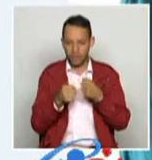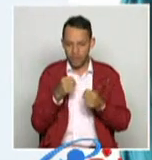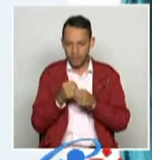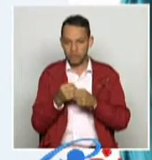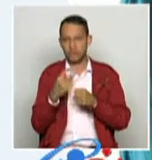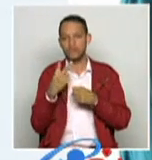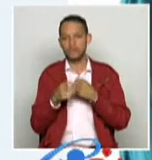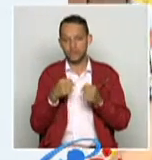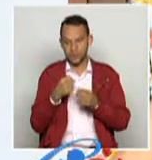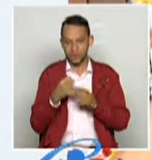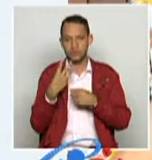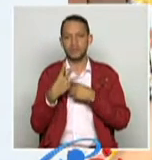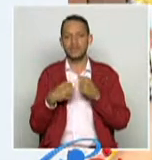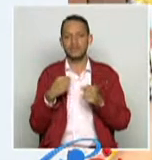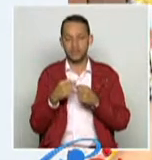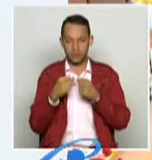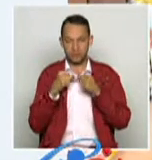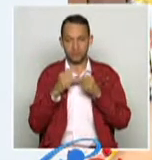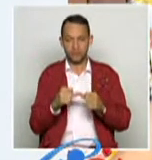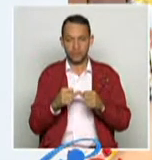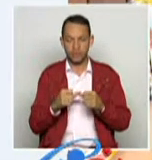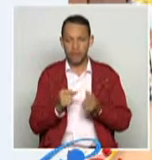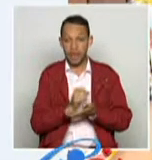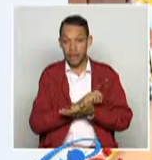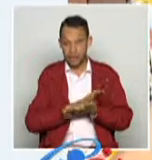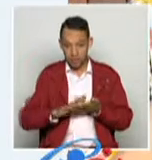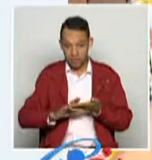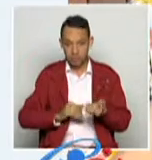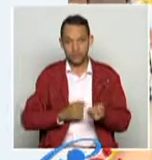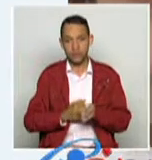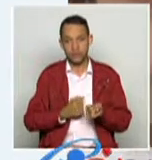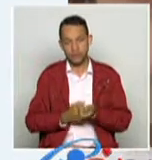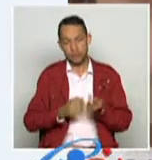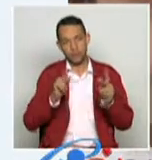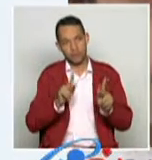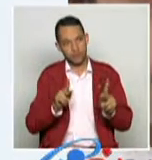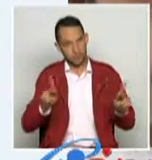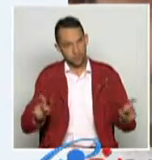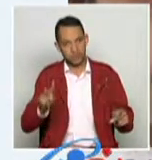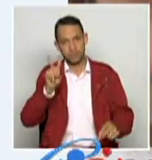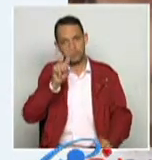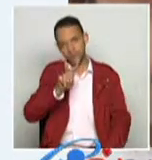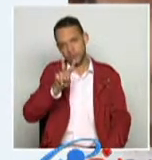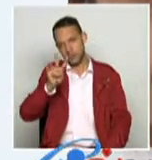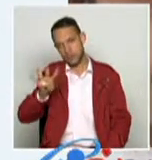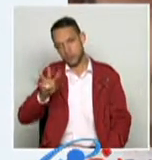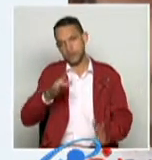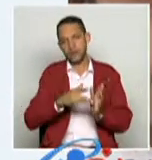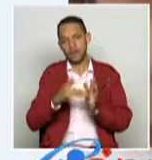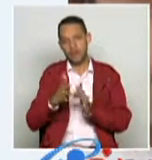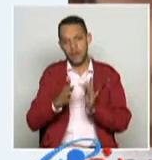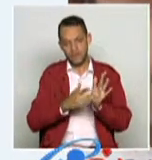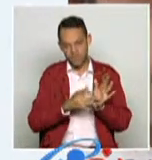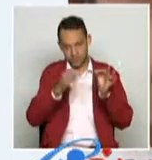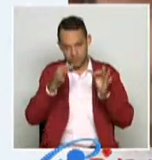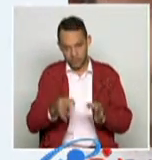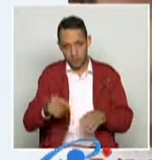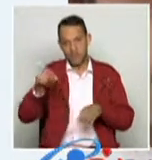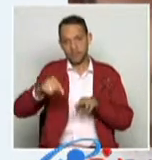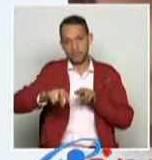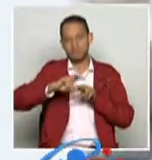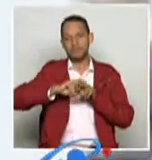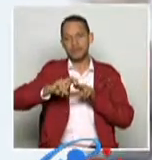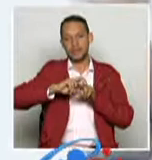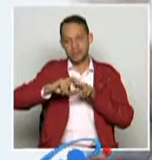una brigada cardiológica gratuita que vamos a hacer el próximo 24 y 25 de abril, viernes y sábado aquí en la ciudad